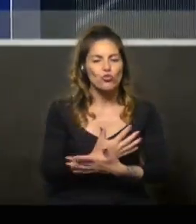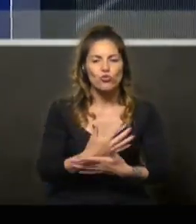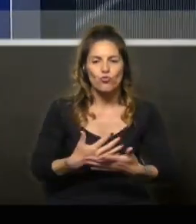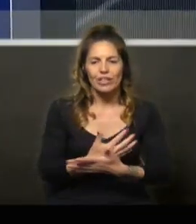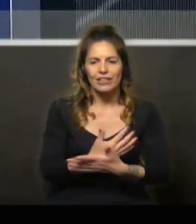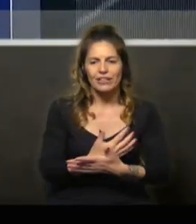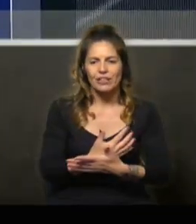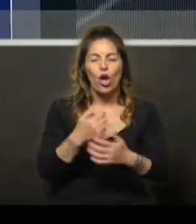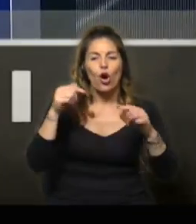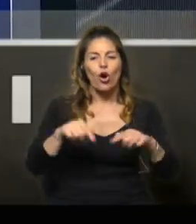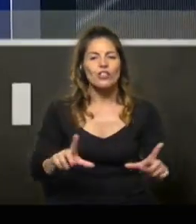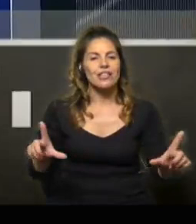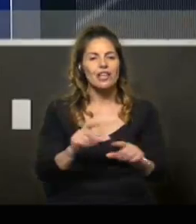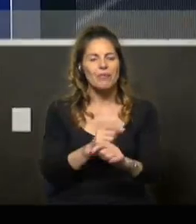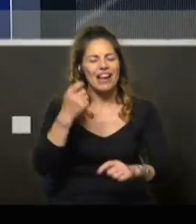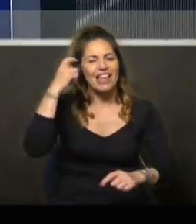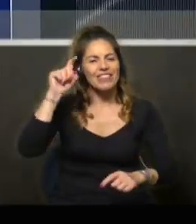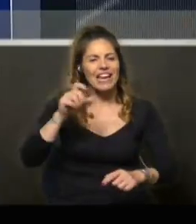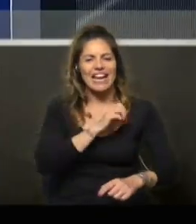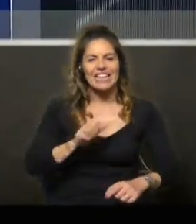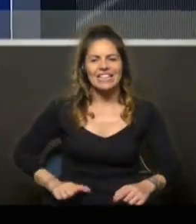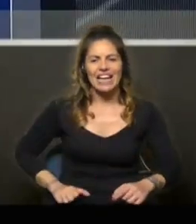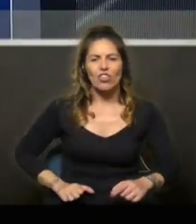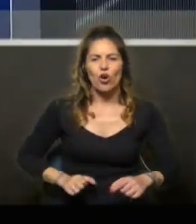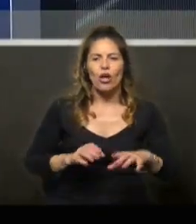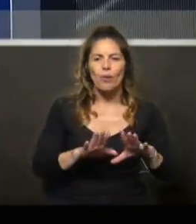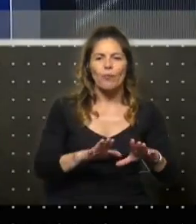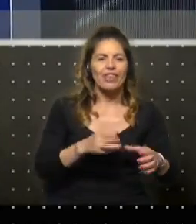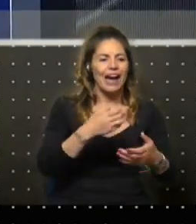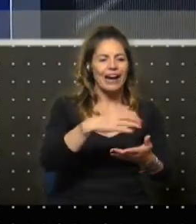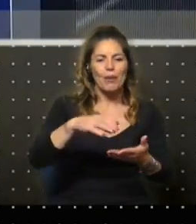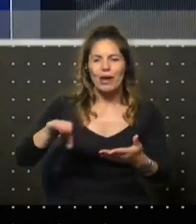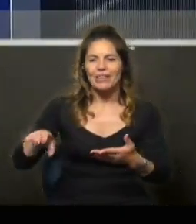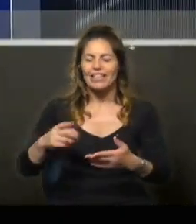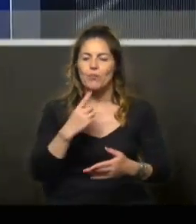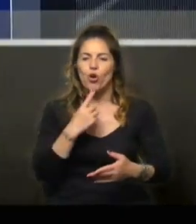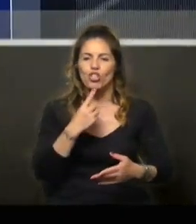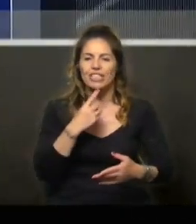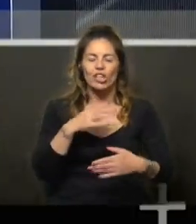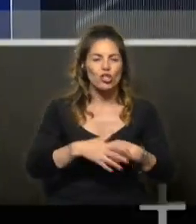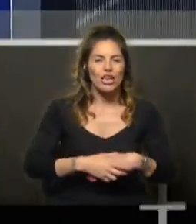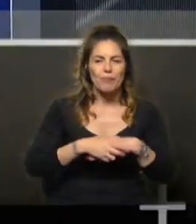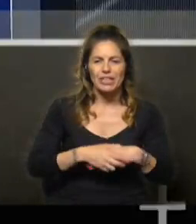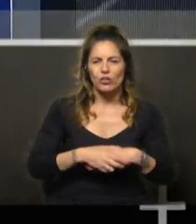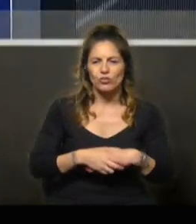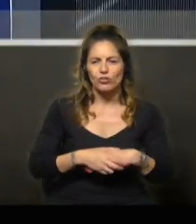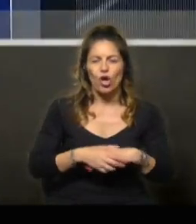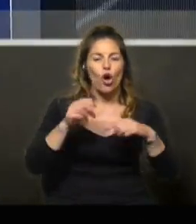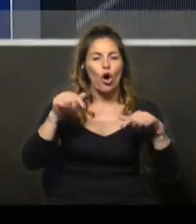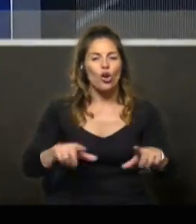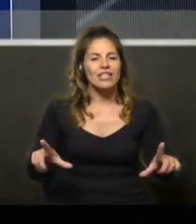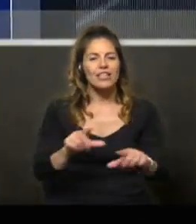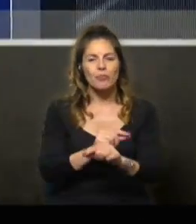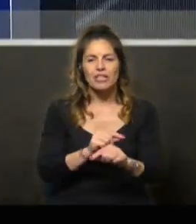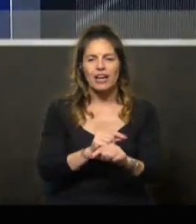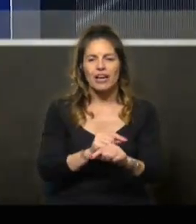sufren hoy se termina la idea de que el estado es un botín a repartirse entre los políticos y sus amigos hoy se termina